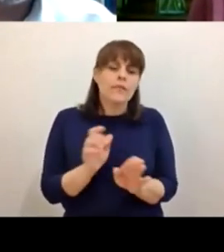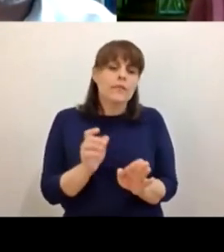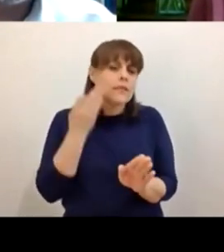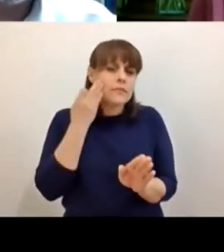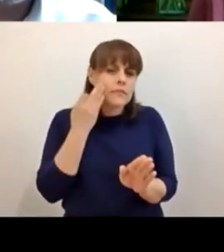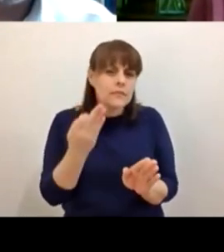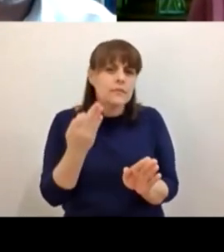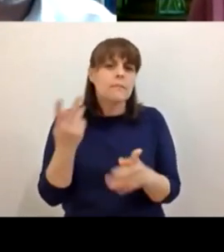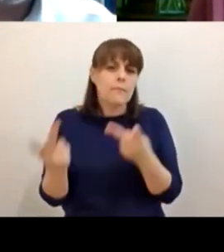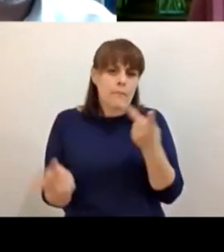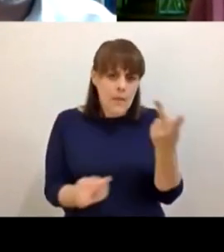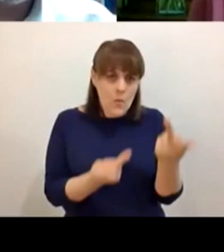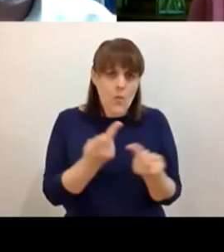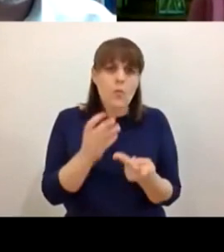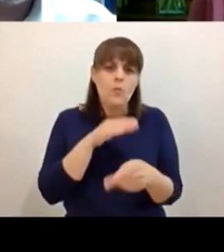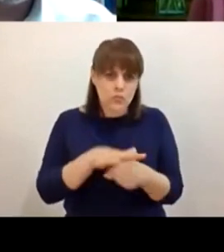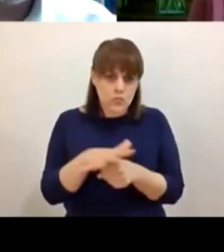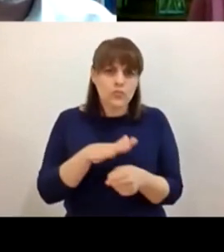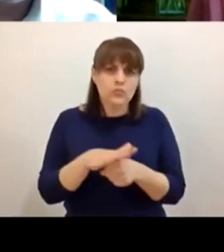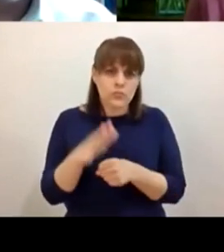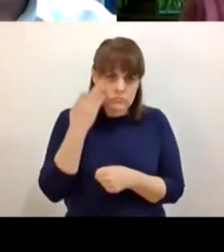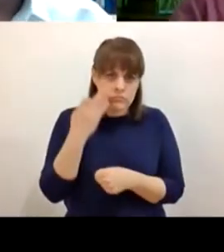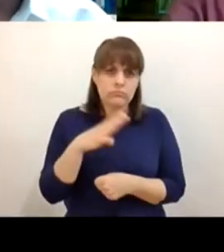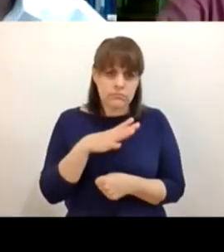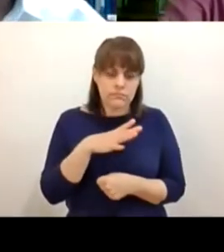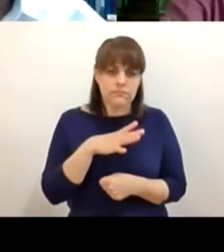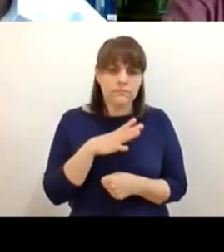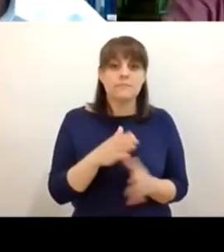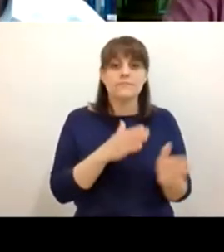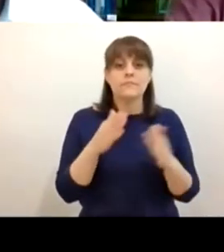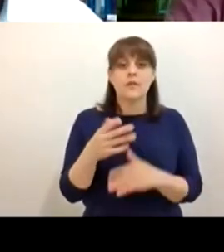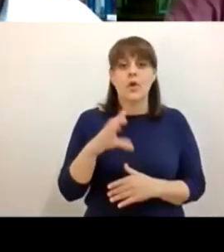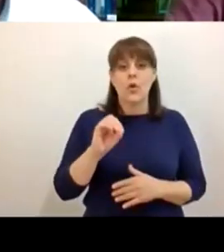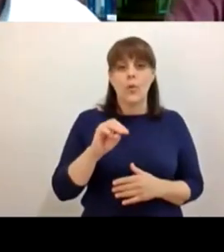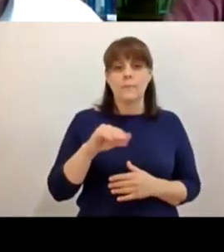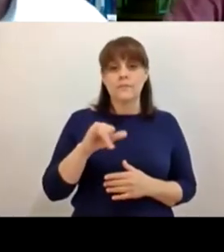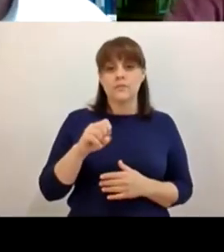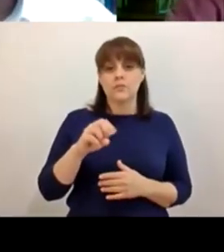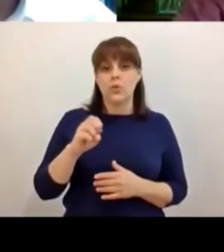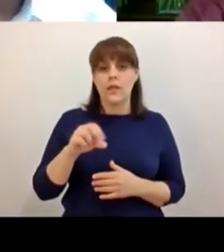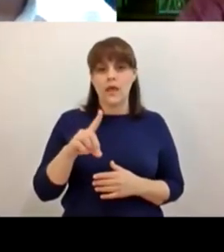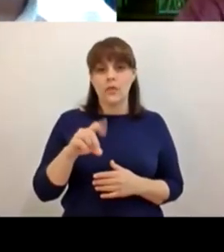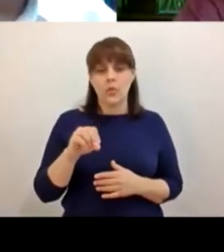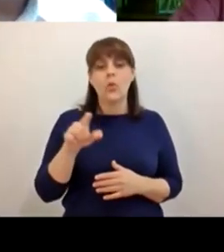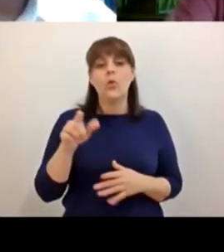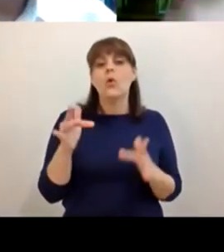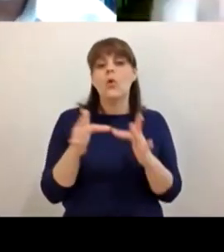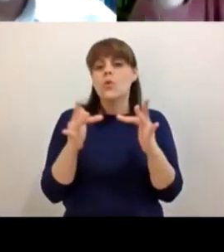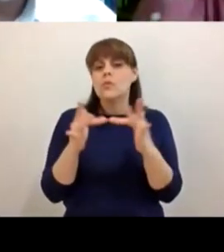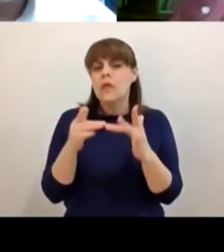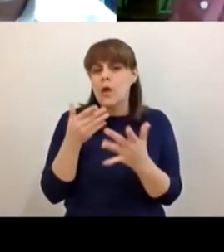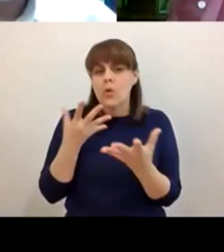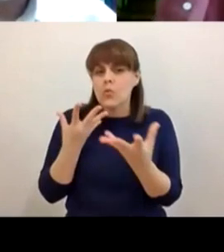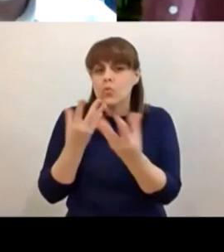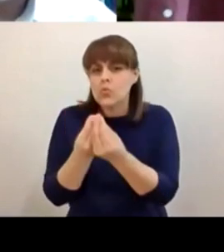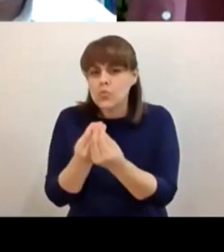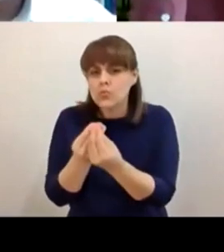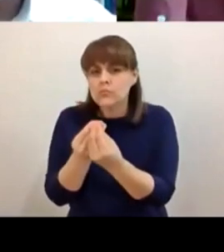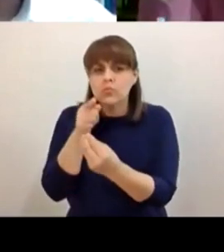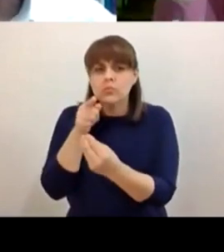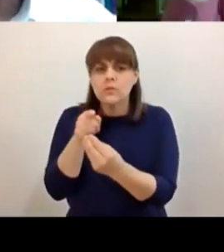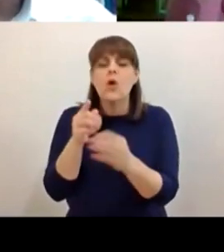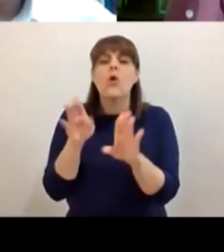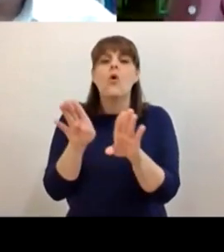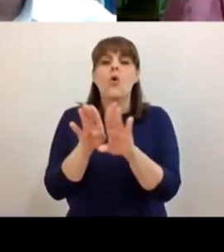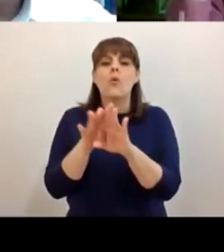las preguntas. Comisionado, si nos puede decir en dónde lo contactamos, cómo nos hacemos hermanos